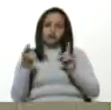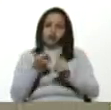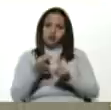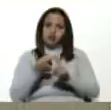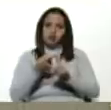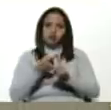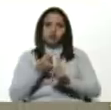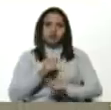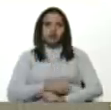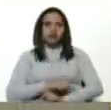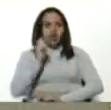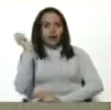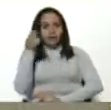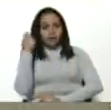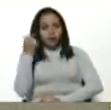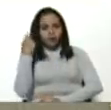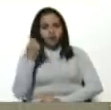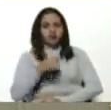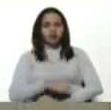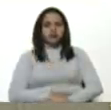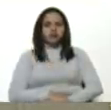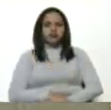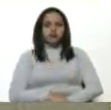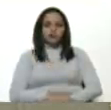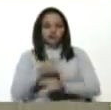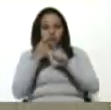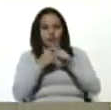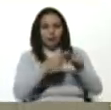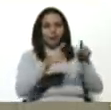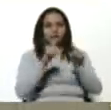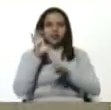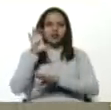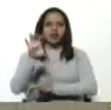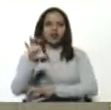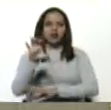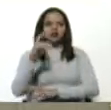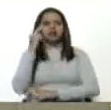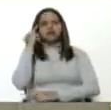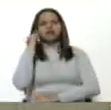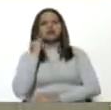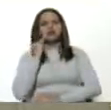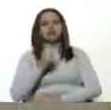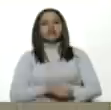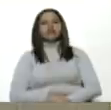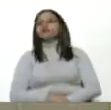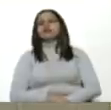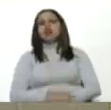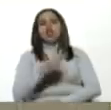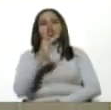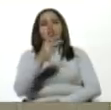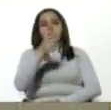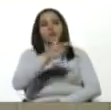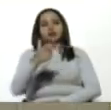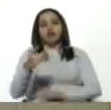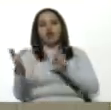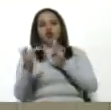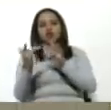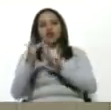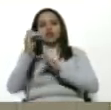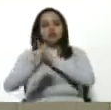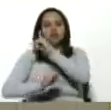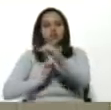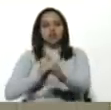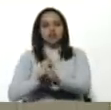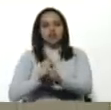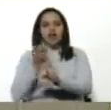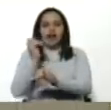de Apure, Guadualito, y otro del estado Bolívar. Son los 2 casos por contacto internacional